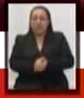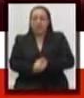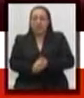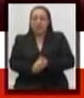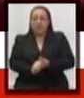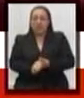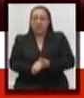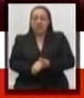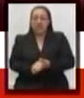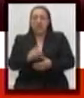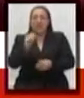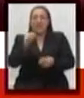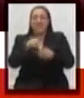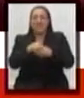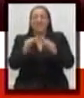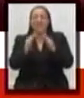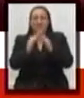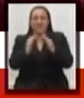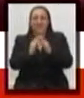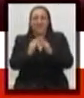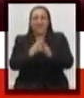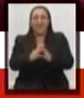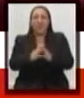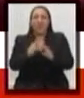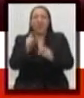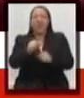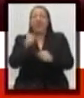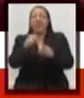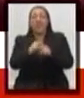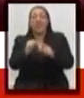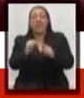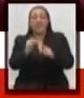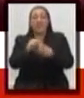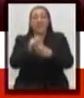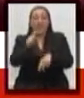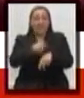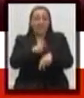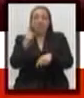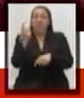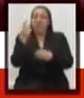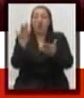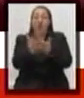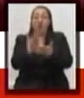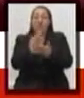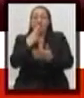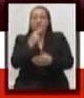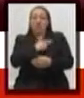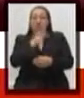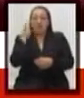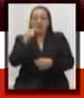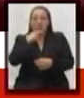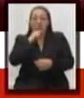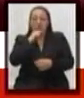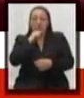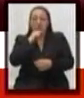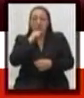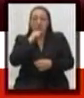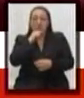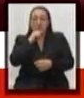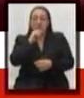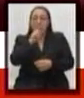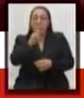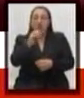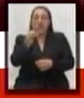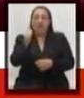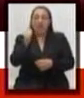un poco en su casa y otro en el entonces único colegio de secundaria para mujeres, el Rosa de